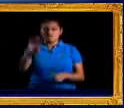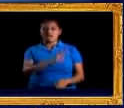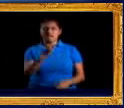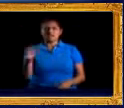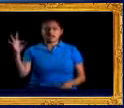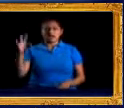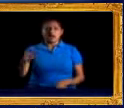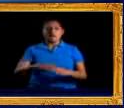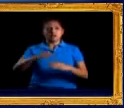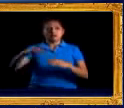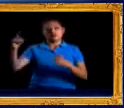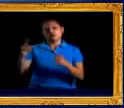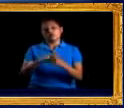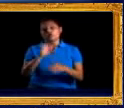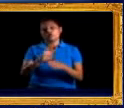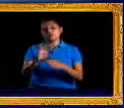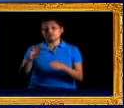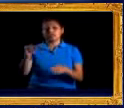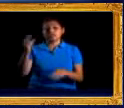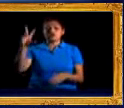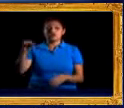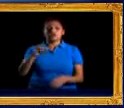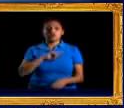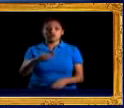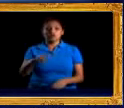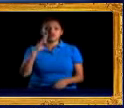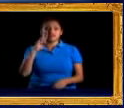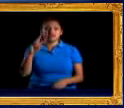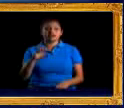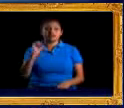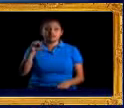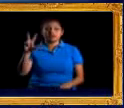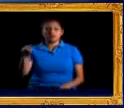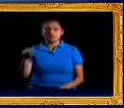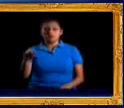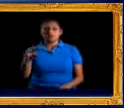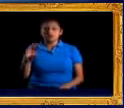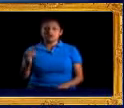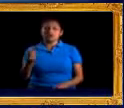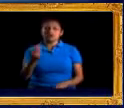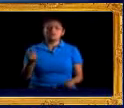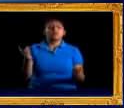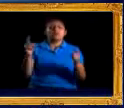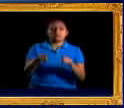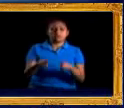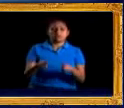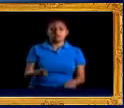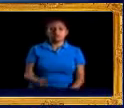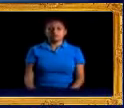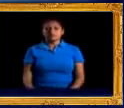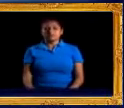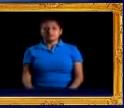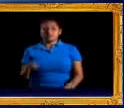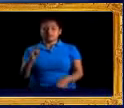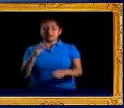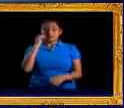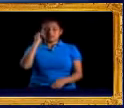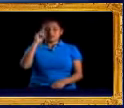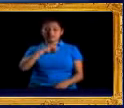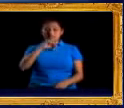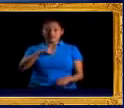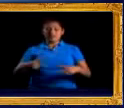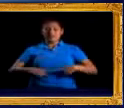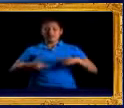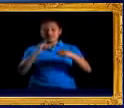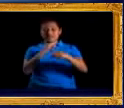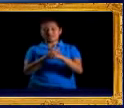que no son verdaderas, sino que son, hermano, perecederas. Por eso el Señor está avivando a la iglesia, hermano, para que no le